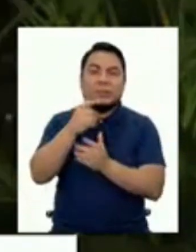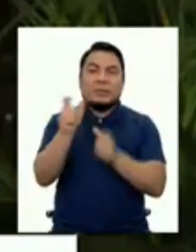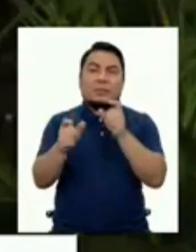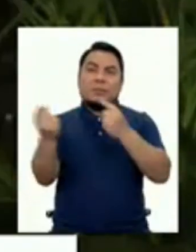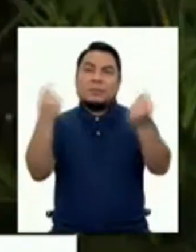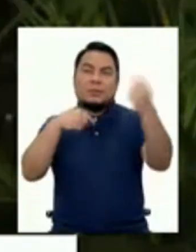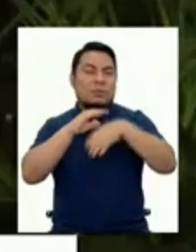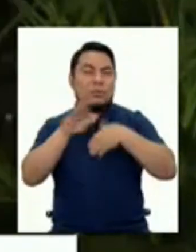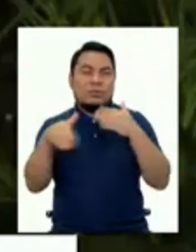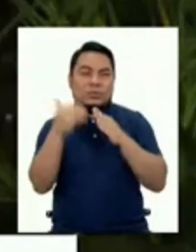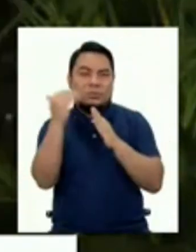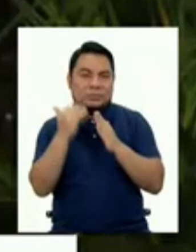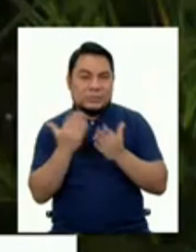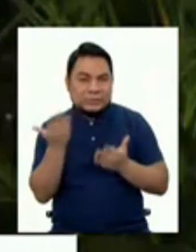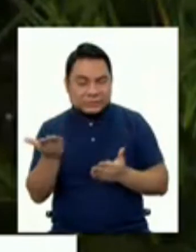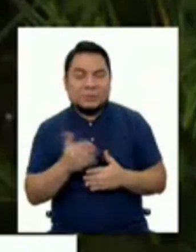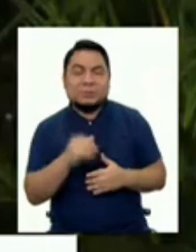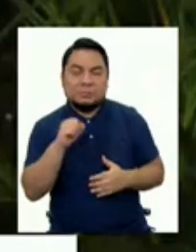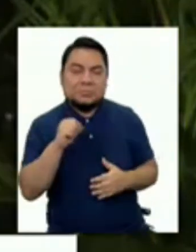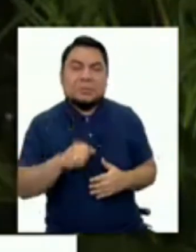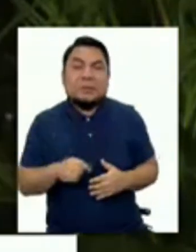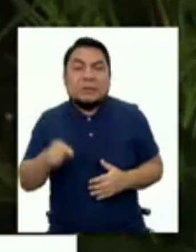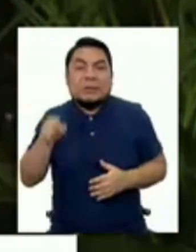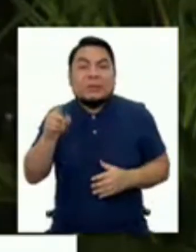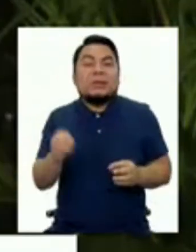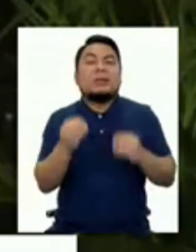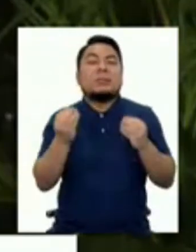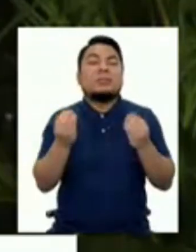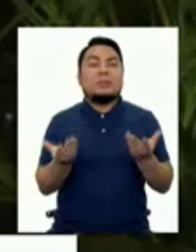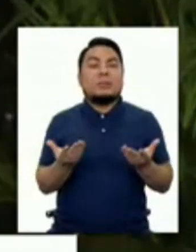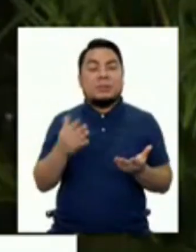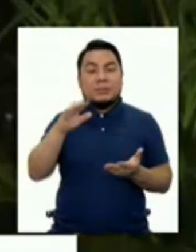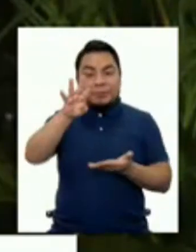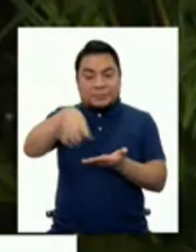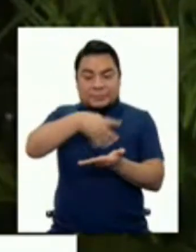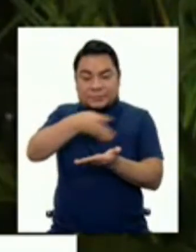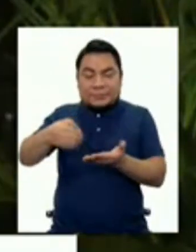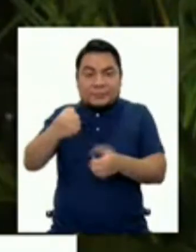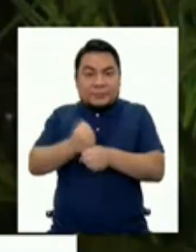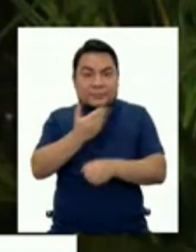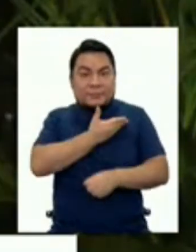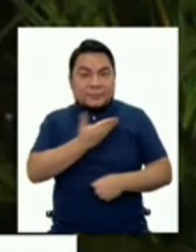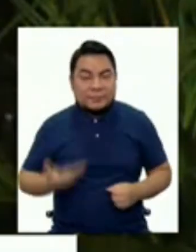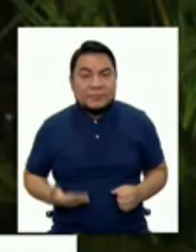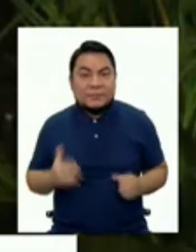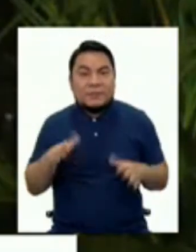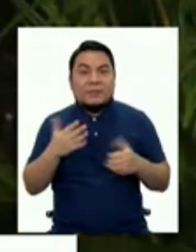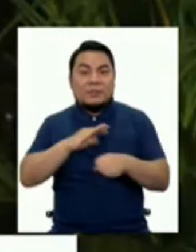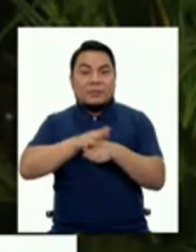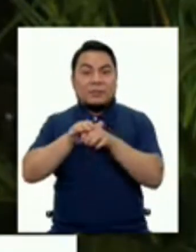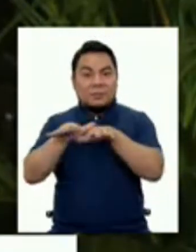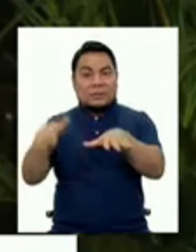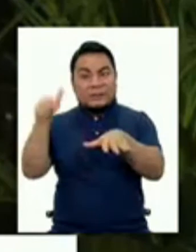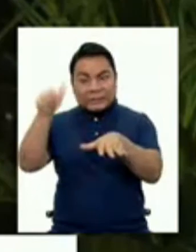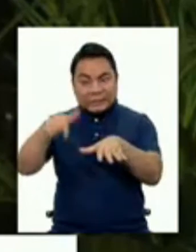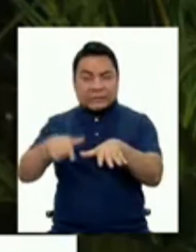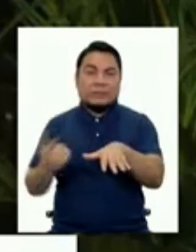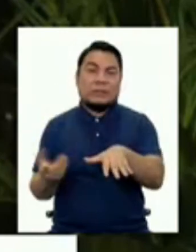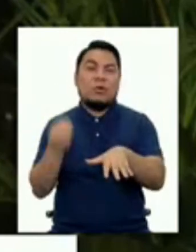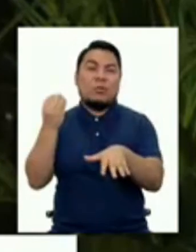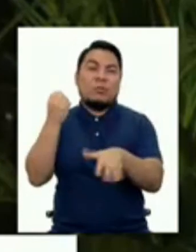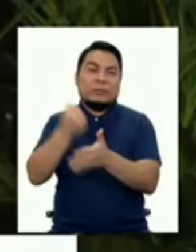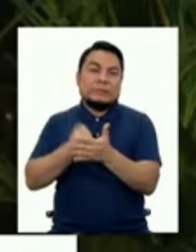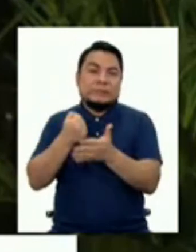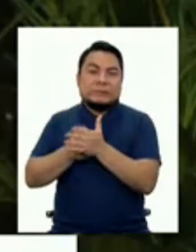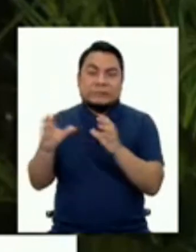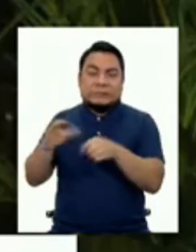migrantes, todos los temas han girado en ellos. Y esto justamente porque en la agenda pública nacional está la pandemia COVID-19. Cómo salir de